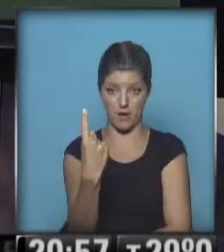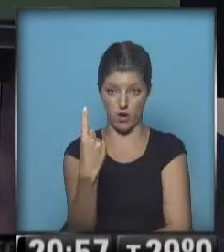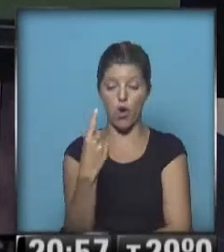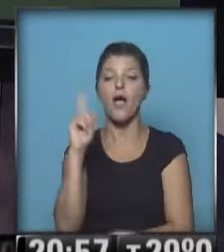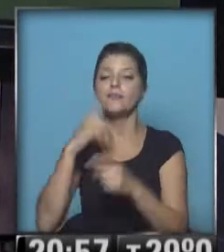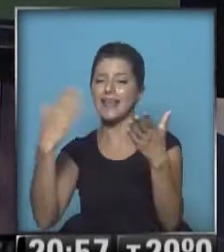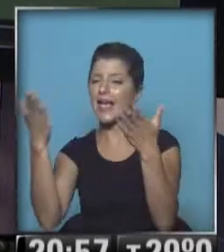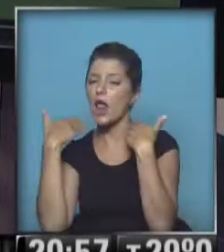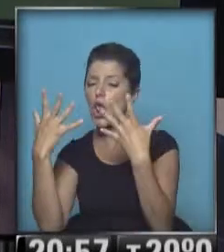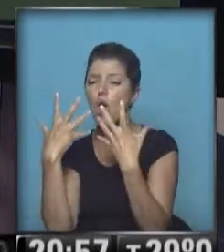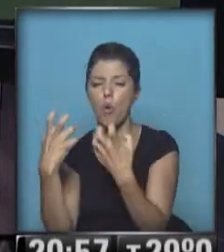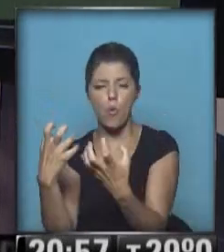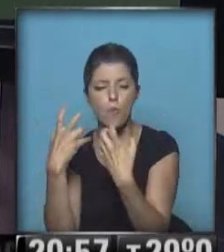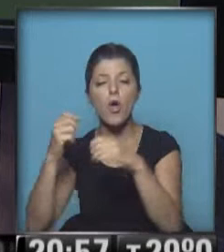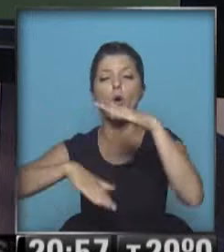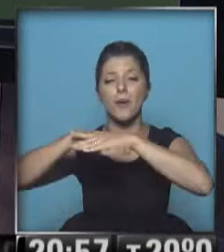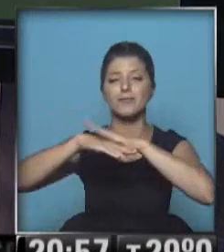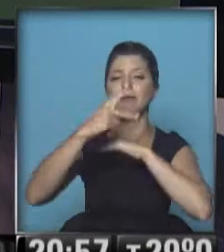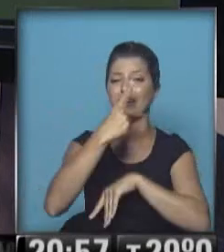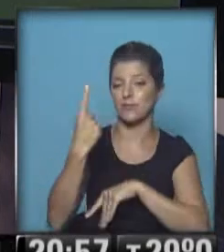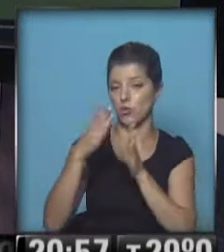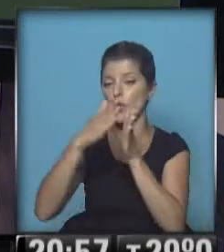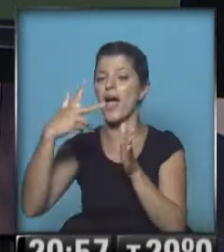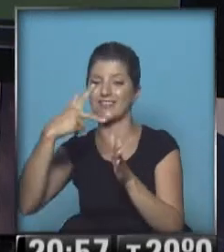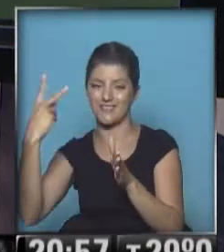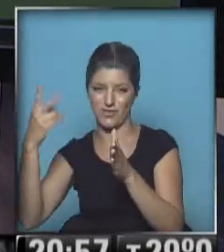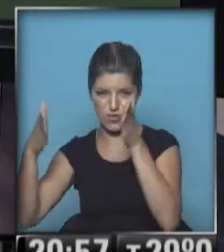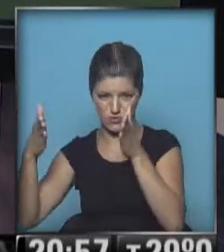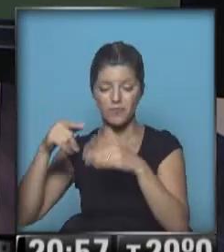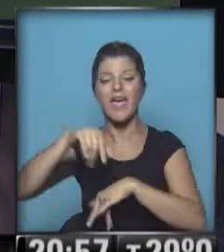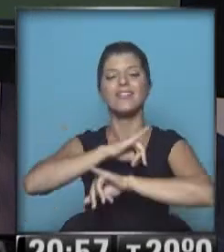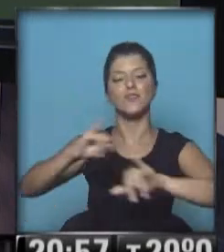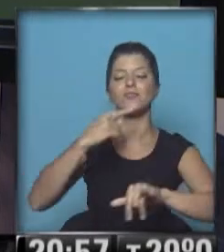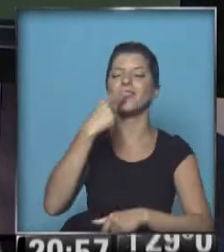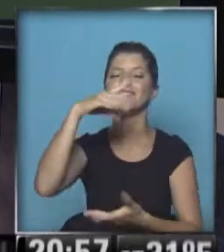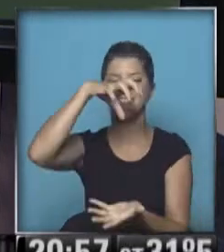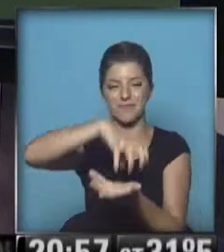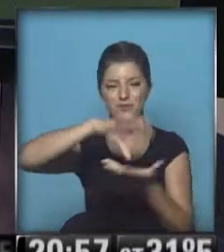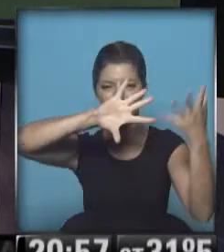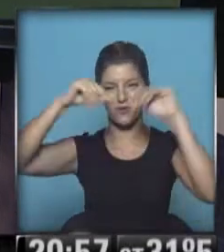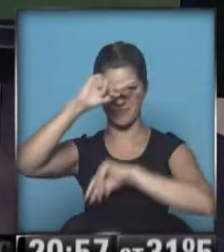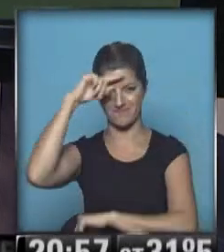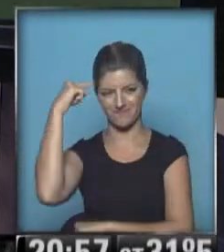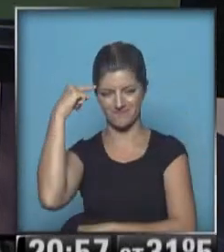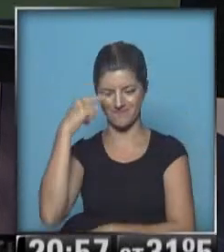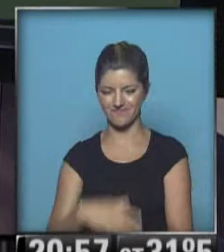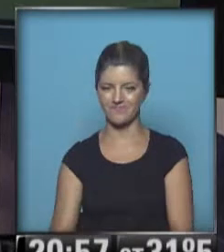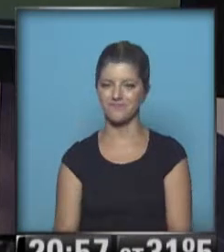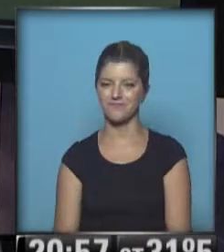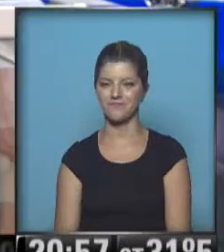tiempo caluroso y húmedo con máximas de 31 a 32 grados. Como siempre, la información la brinda el Servicio Meteorológico Nacional.